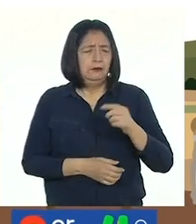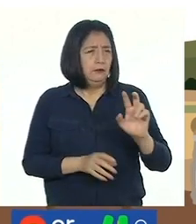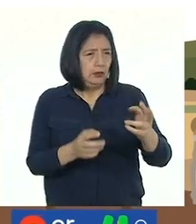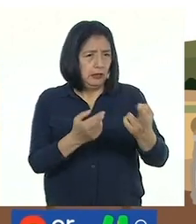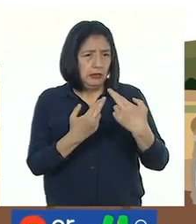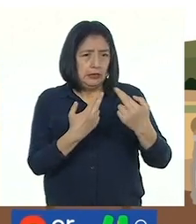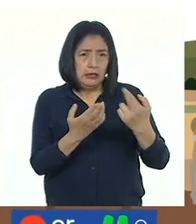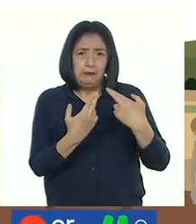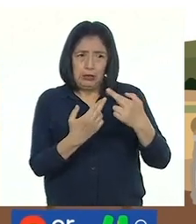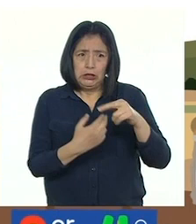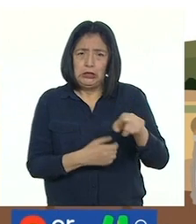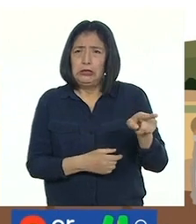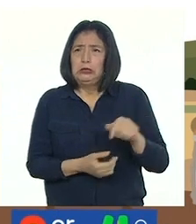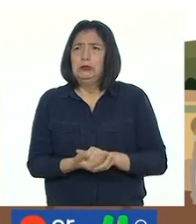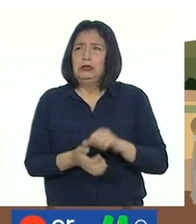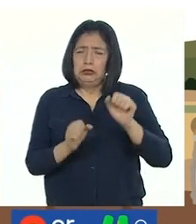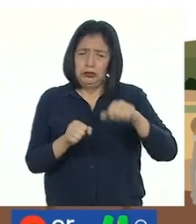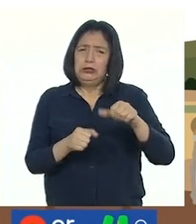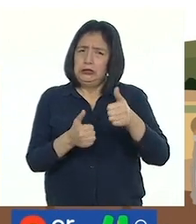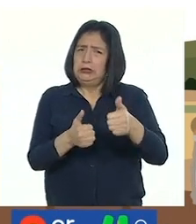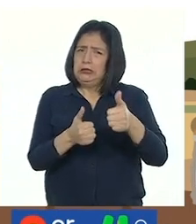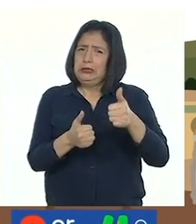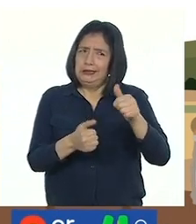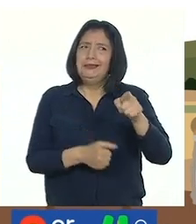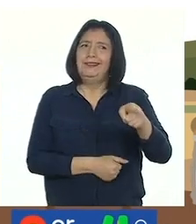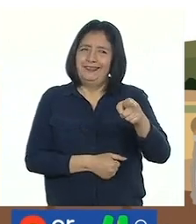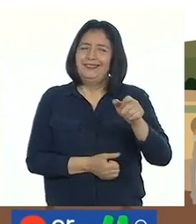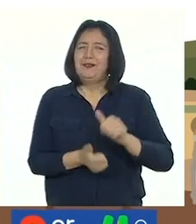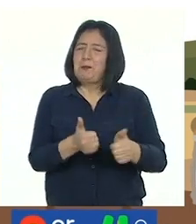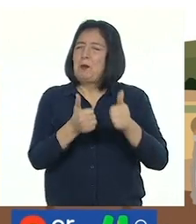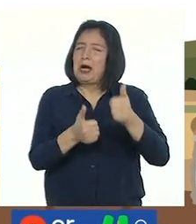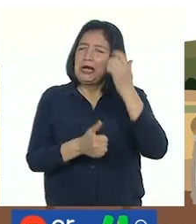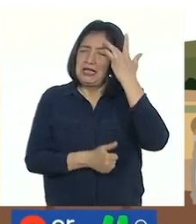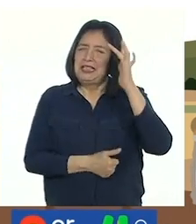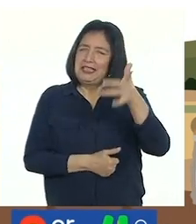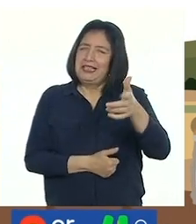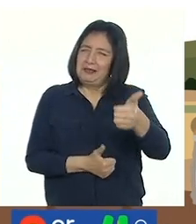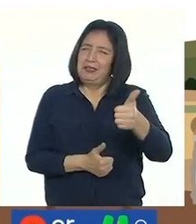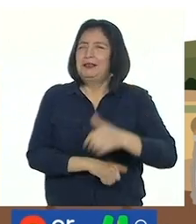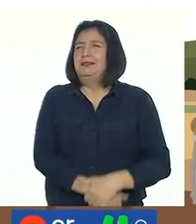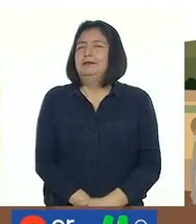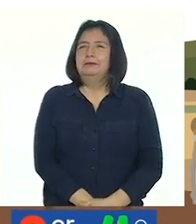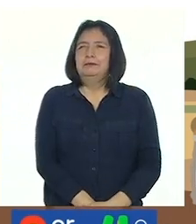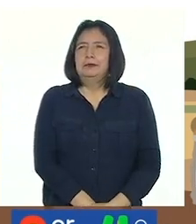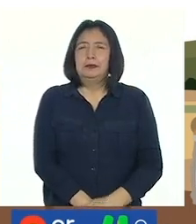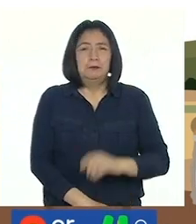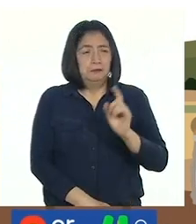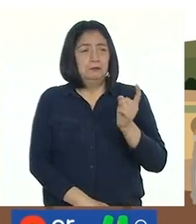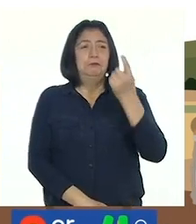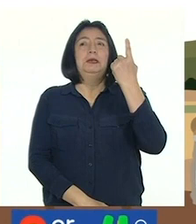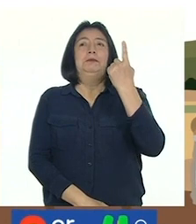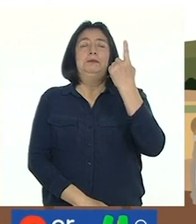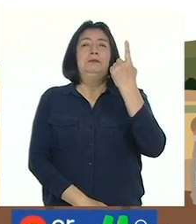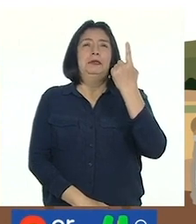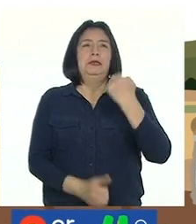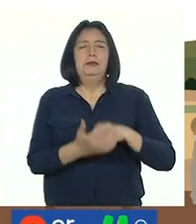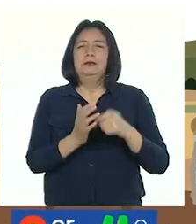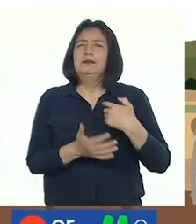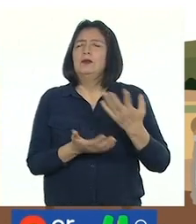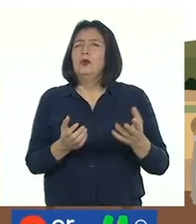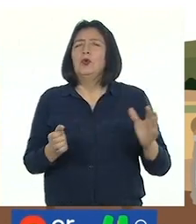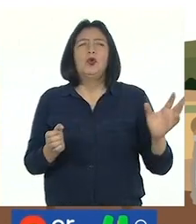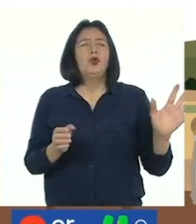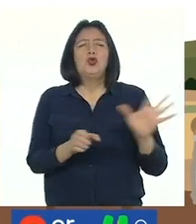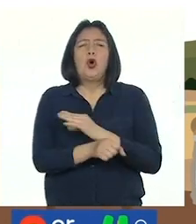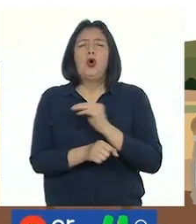están respondiendo! ¡Claro! ¡Esa es una muy buena idea! Primero debemos identificar